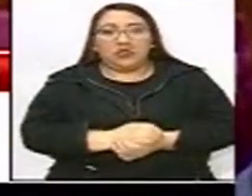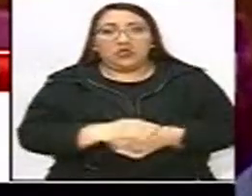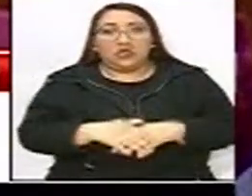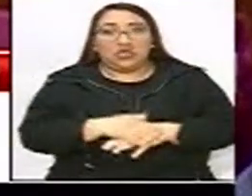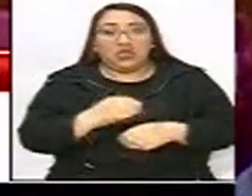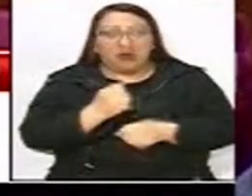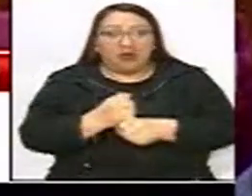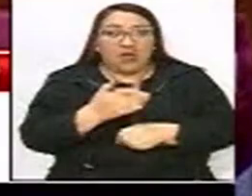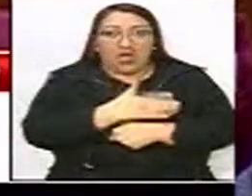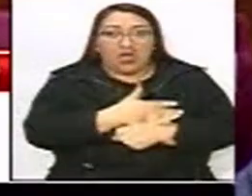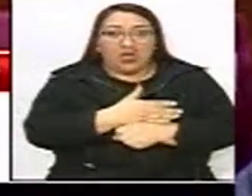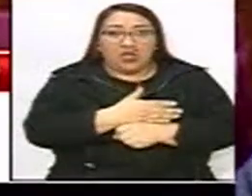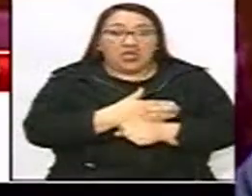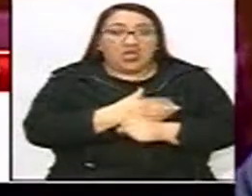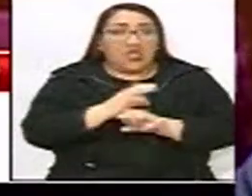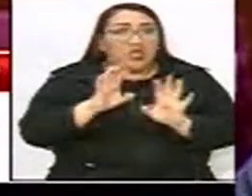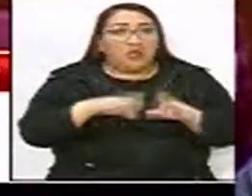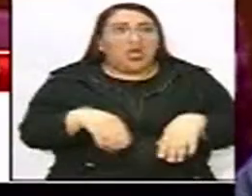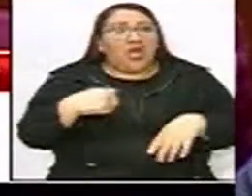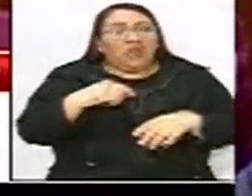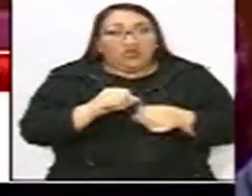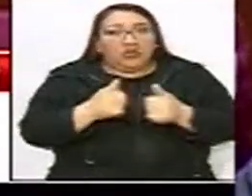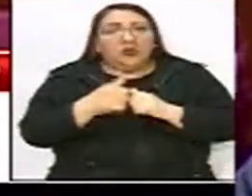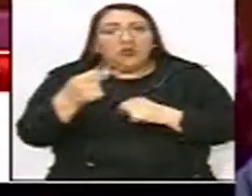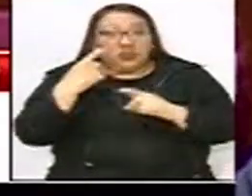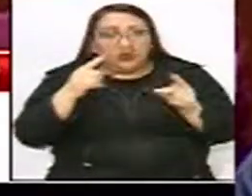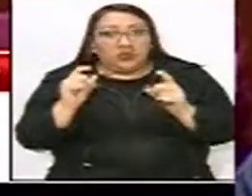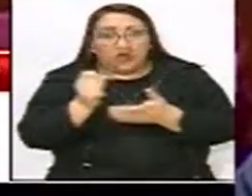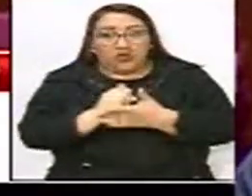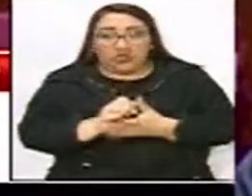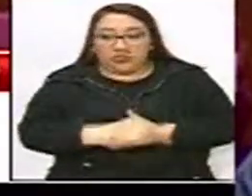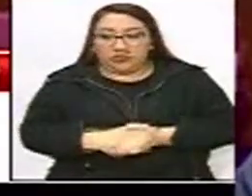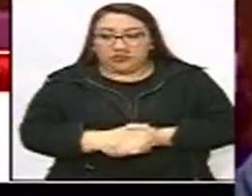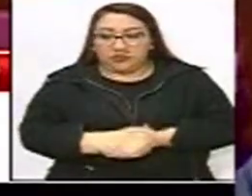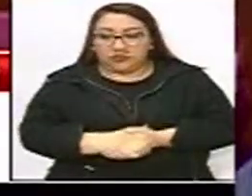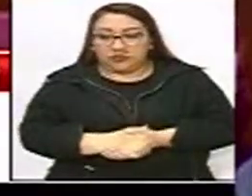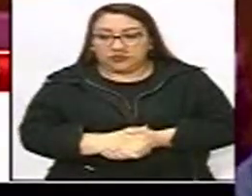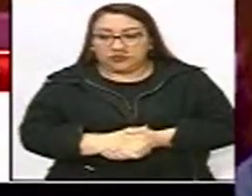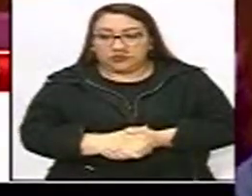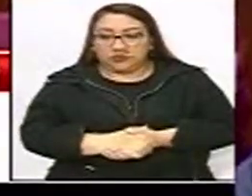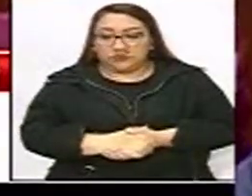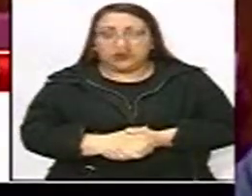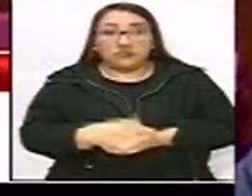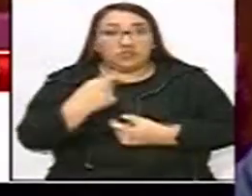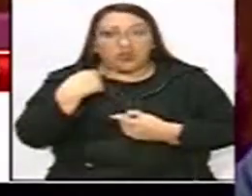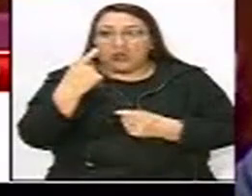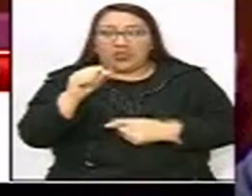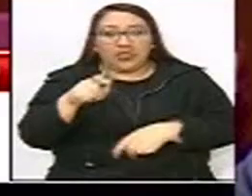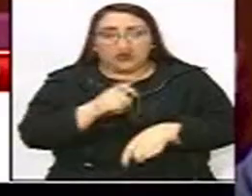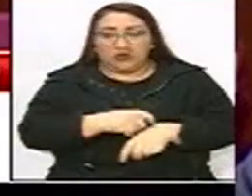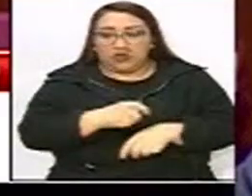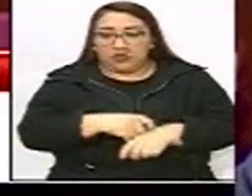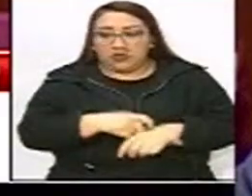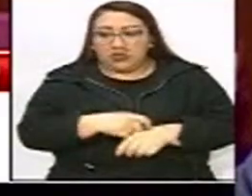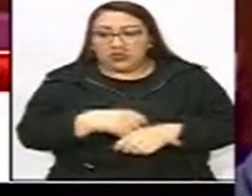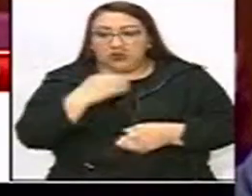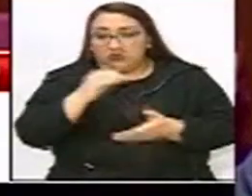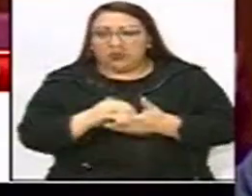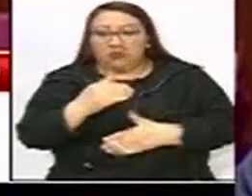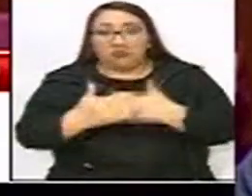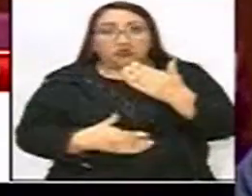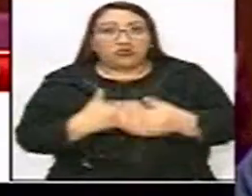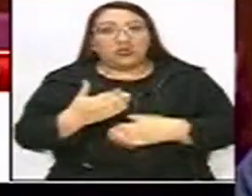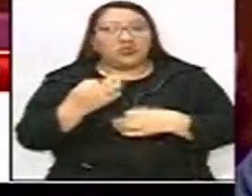gestiones anteriores se empleó de mala forma y que nosotros, a través de la supervisión del contrato, hemos cuestionado y en este momento hemos sometido a un